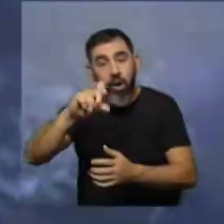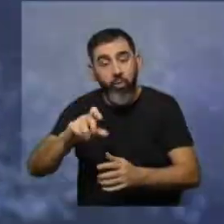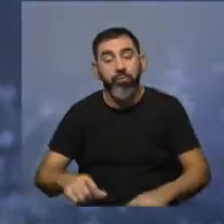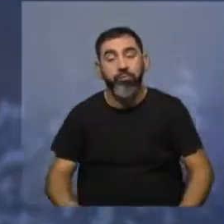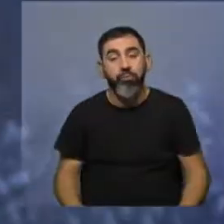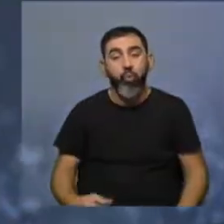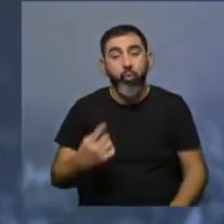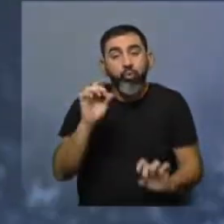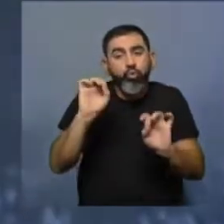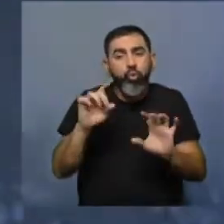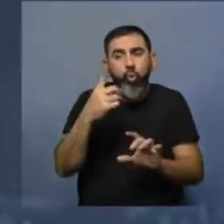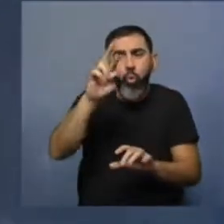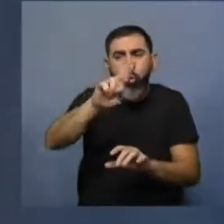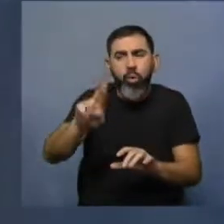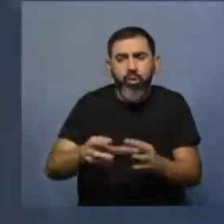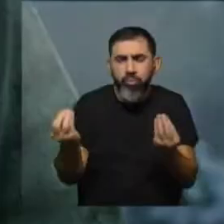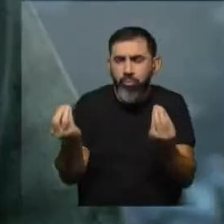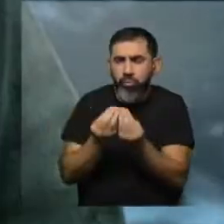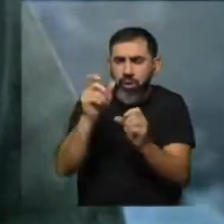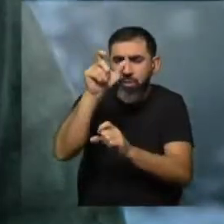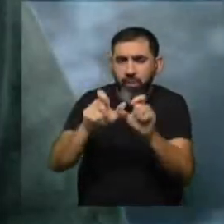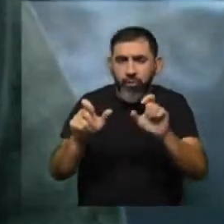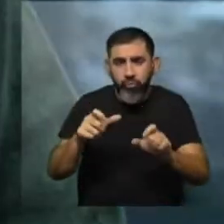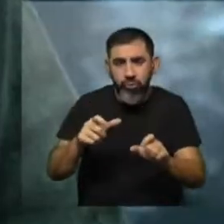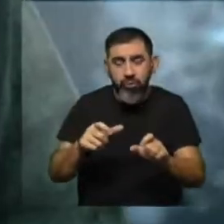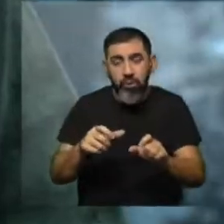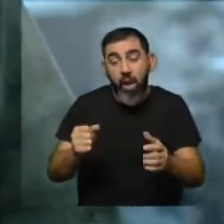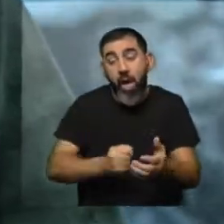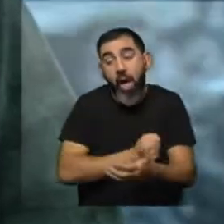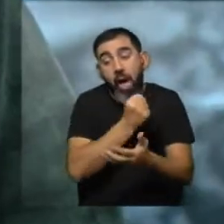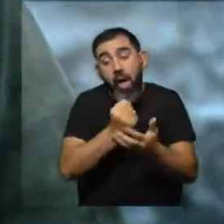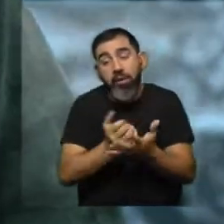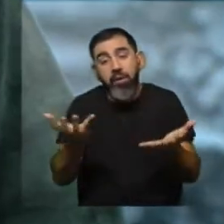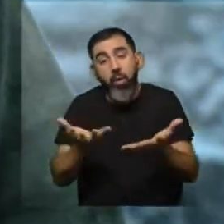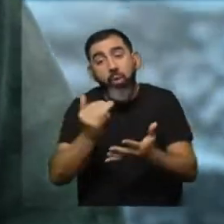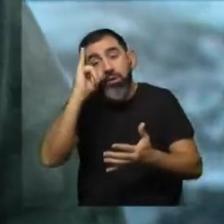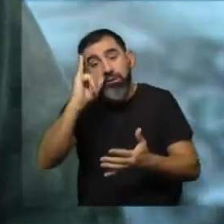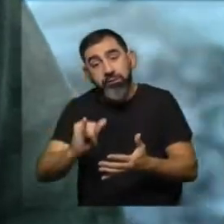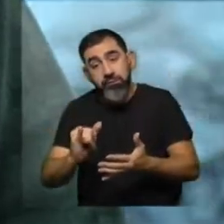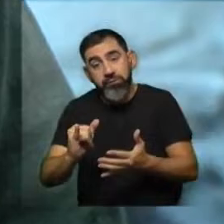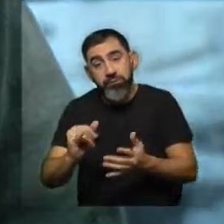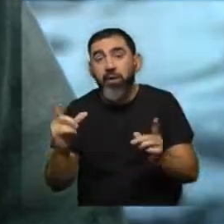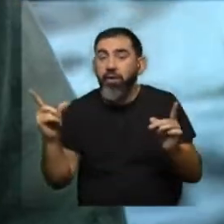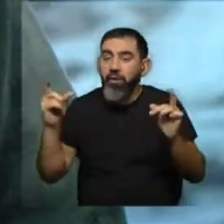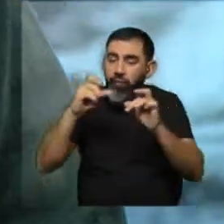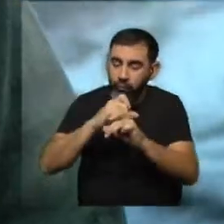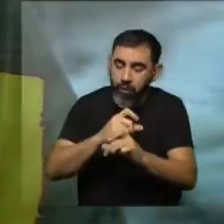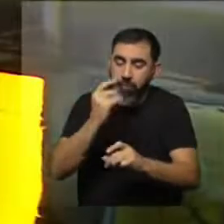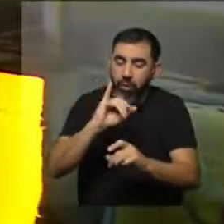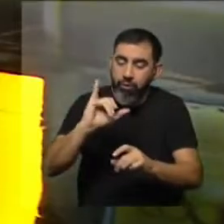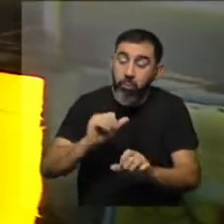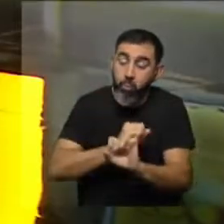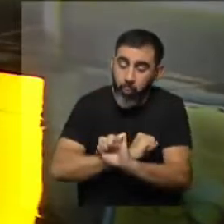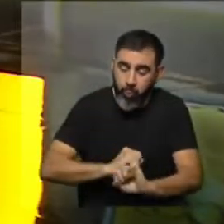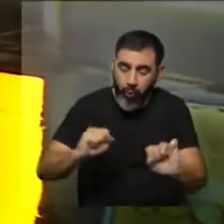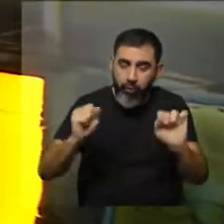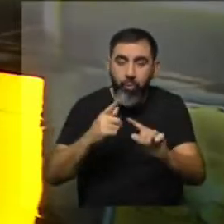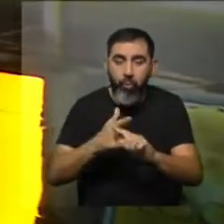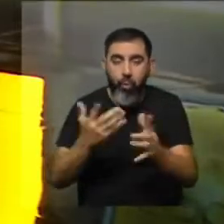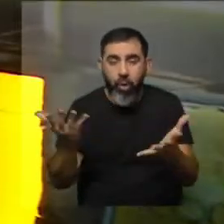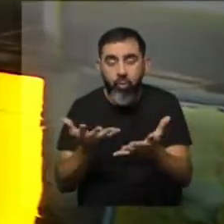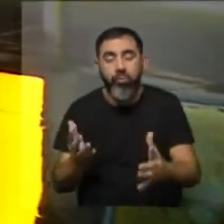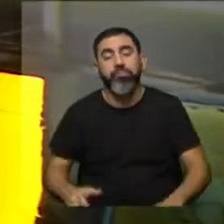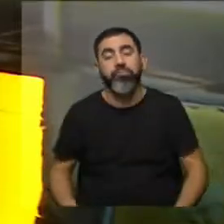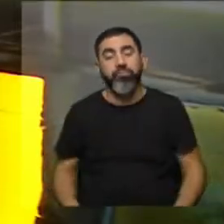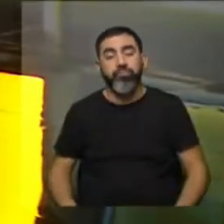un solo río darle agua a tanta gente? Hasta el momento lo ha logrado, con dificultades, pero lo ha logrado. No es poco. No es poca cosa.